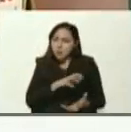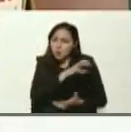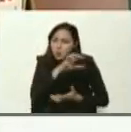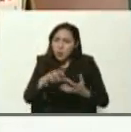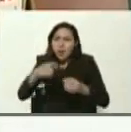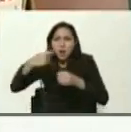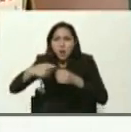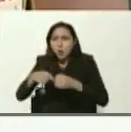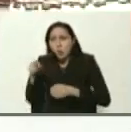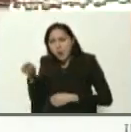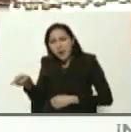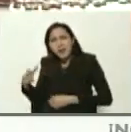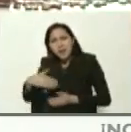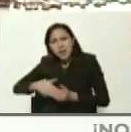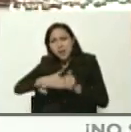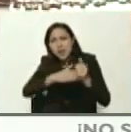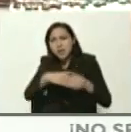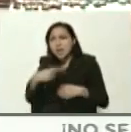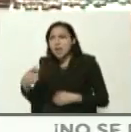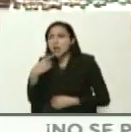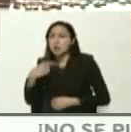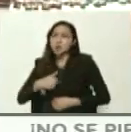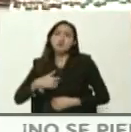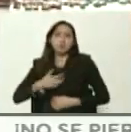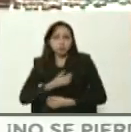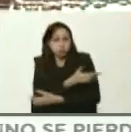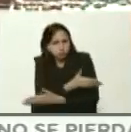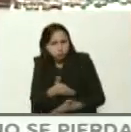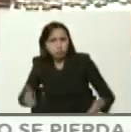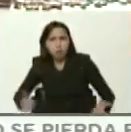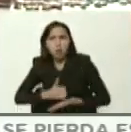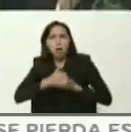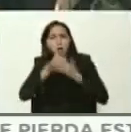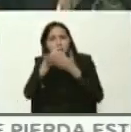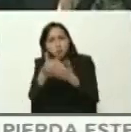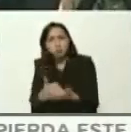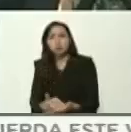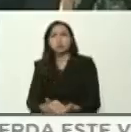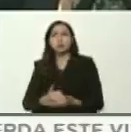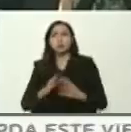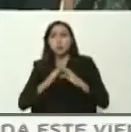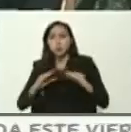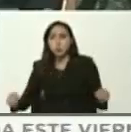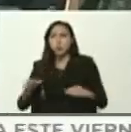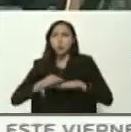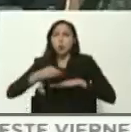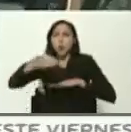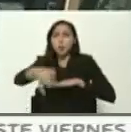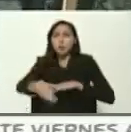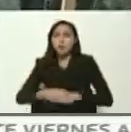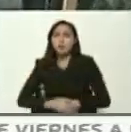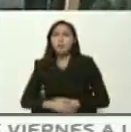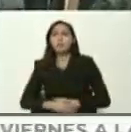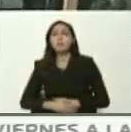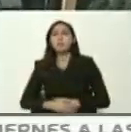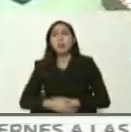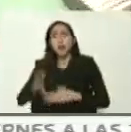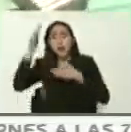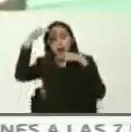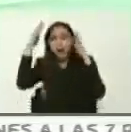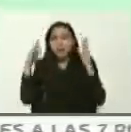gas, ella fue una de las primeras que dijo, yo me pongo a la orden. Y nos ha ayudado en todo el municipio a atacar el problema.